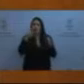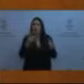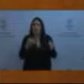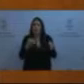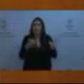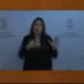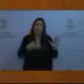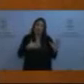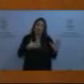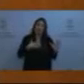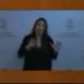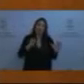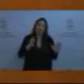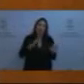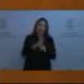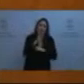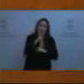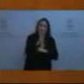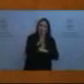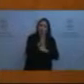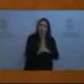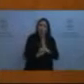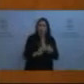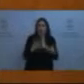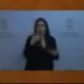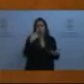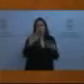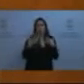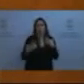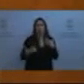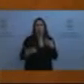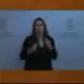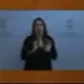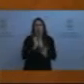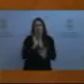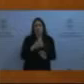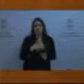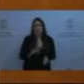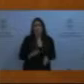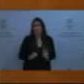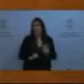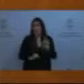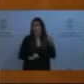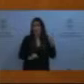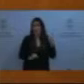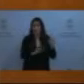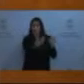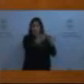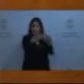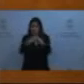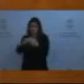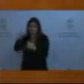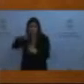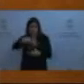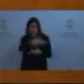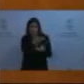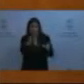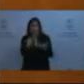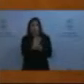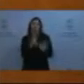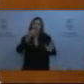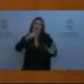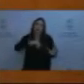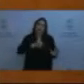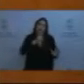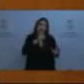afecta directamente, pero sí es claramente medible, ¿no? Bueno, primero que todos los grupos de esta Cámara, excepto el Grupo Socialista,